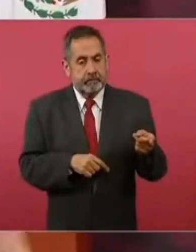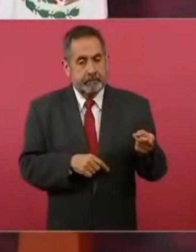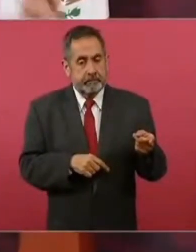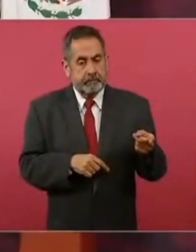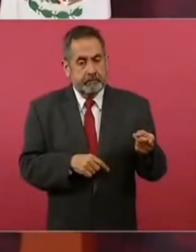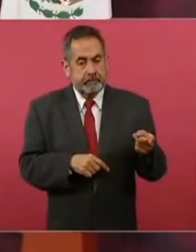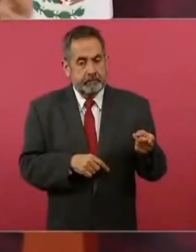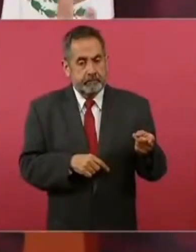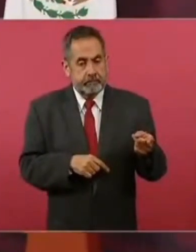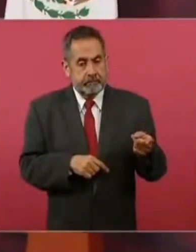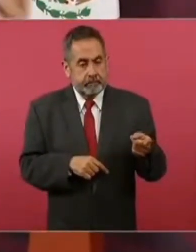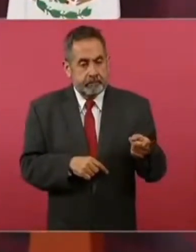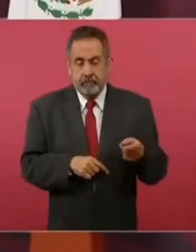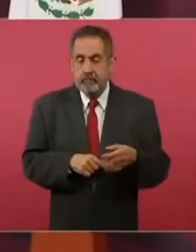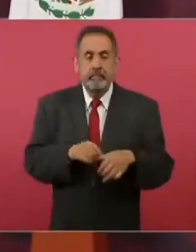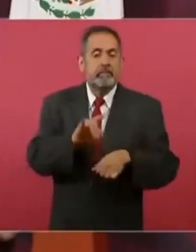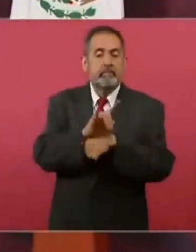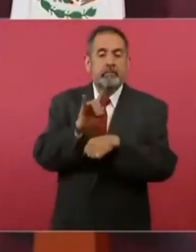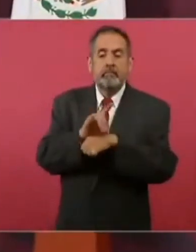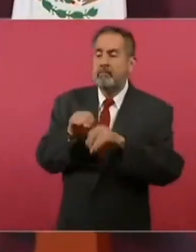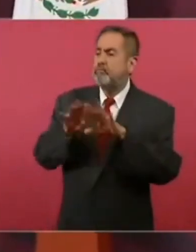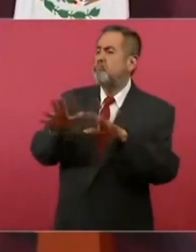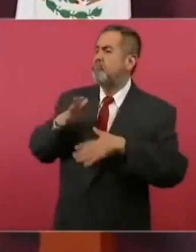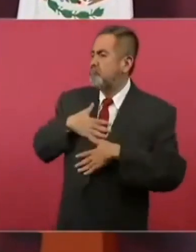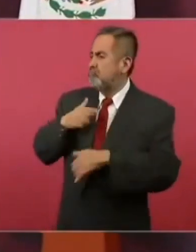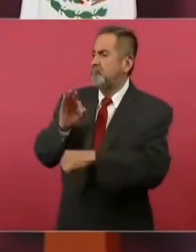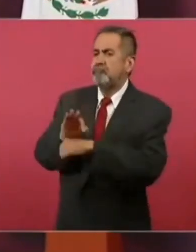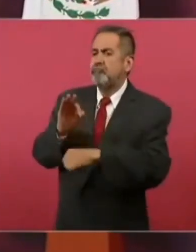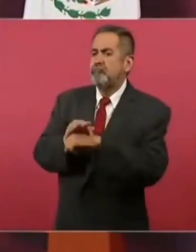el detentar el poder público.